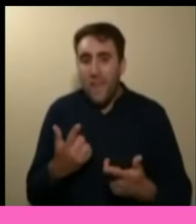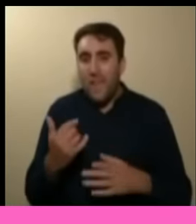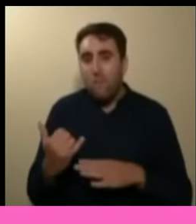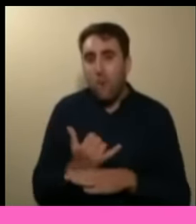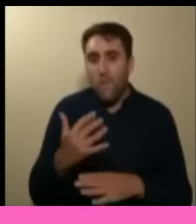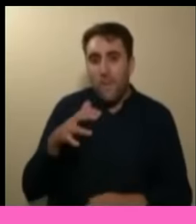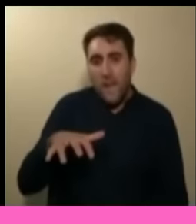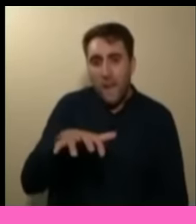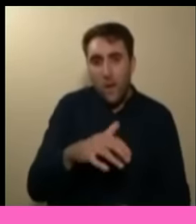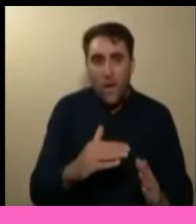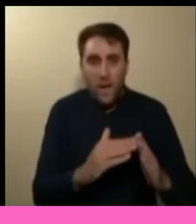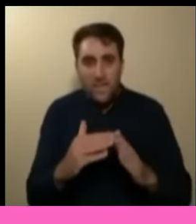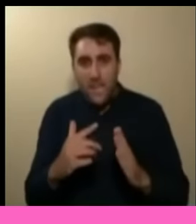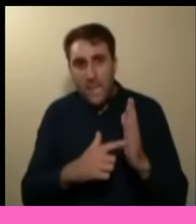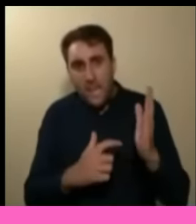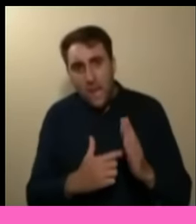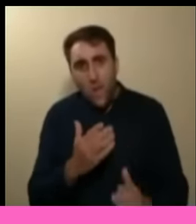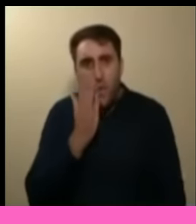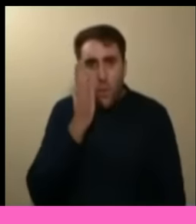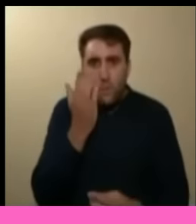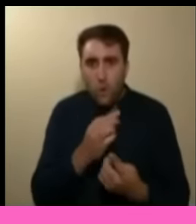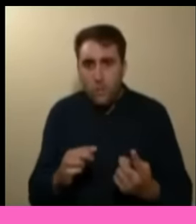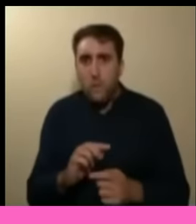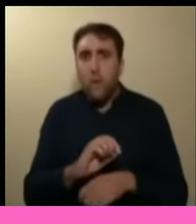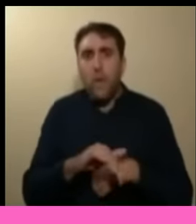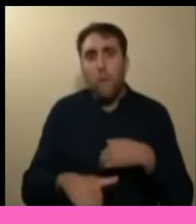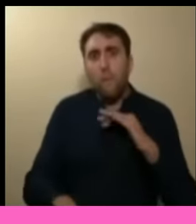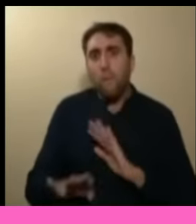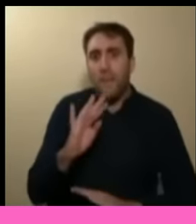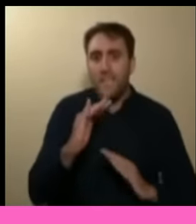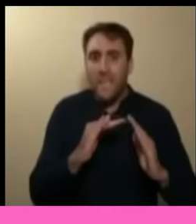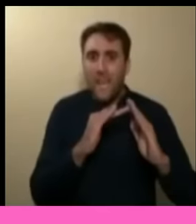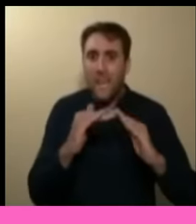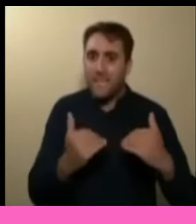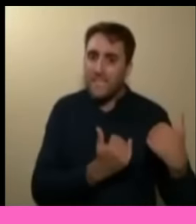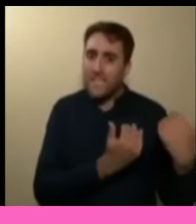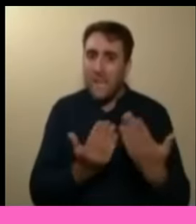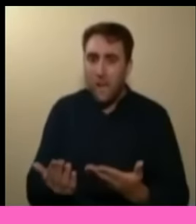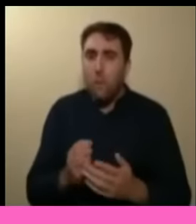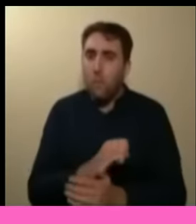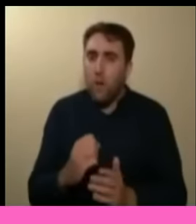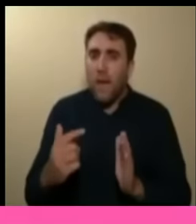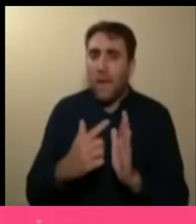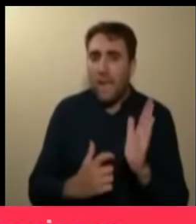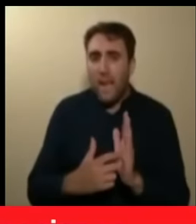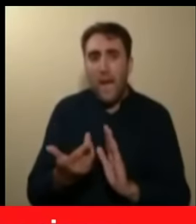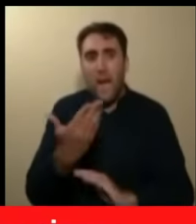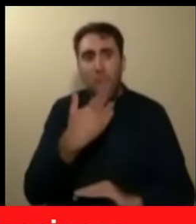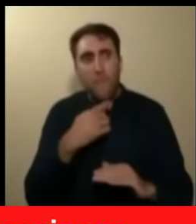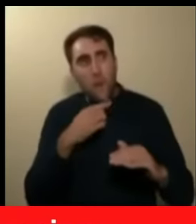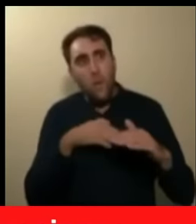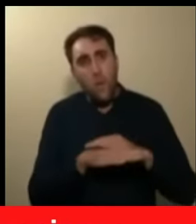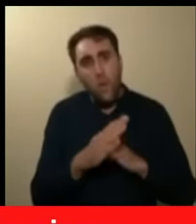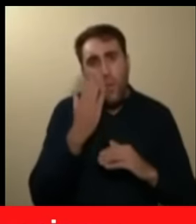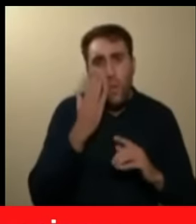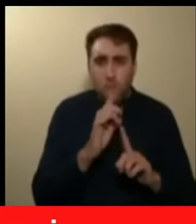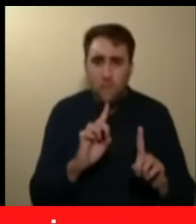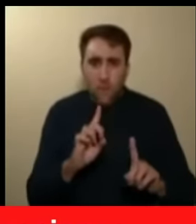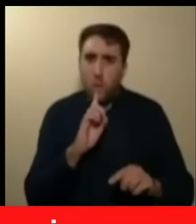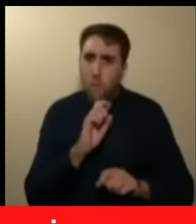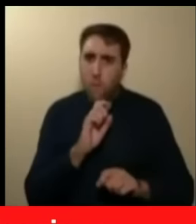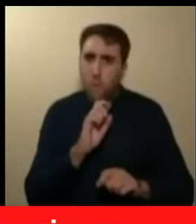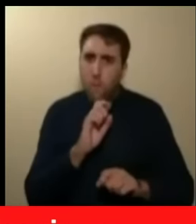inmobiliario para que a través de este nuevo mecanismo se puedan volcar al mercado más cantidad de viviendas y en la oferta de más cantidad de